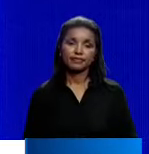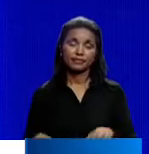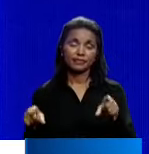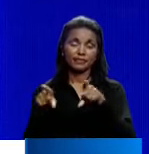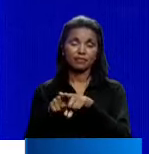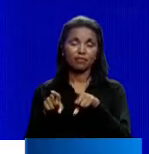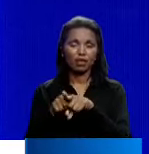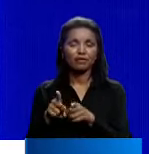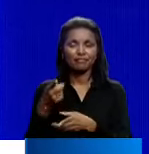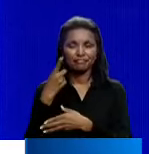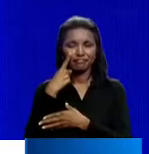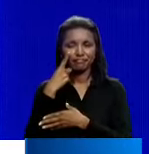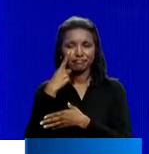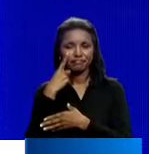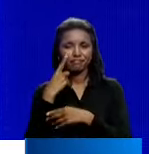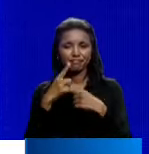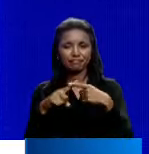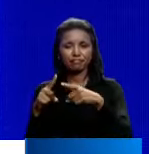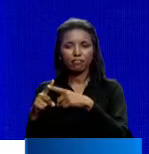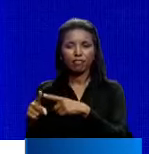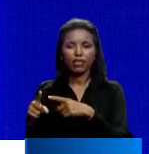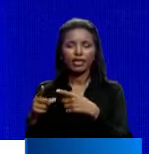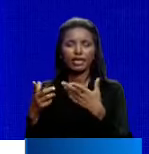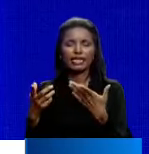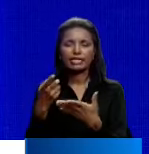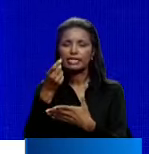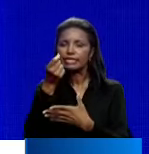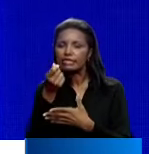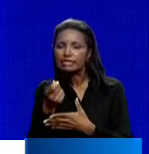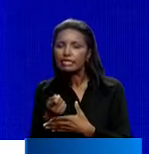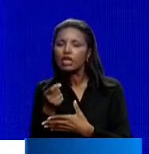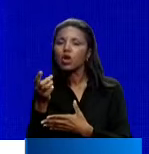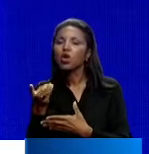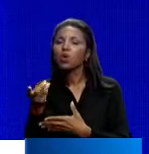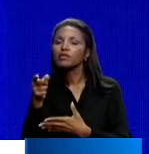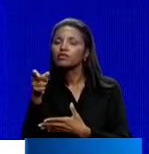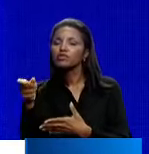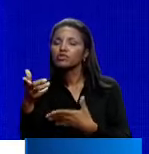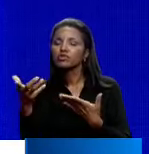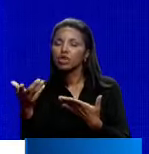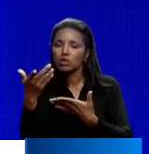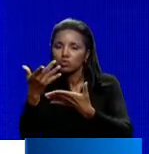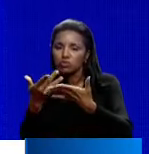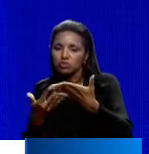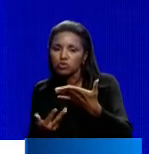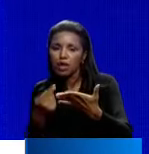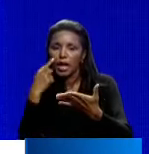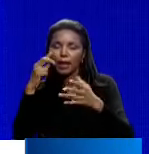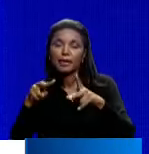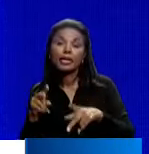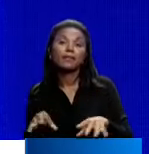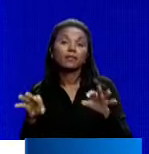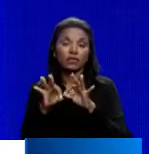Vamos a supervisar la presentación de declaraciones de estado patrimonial y de conflictos de intereses y vamos a hacer que